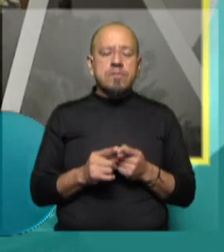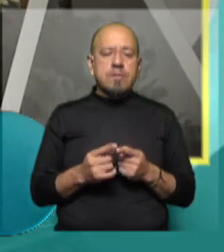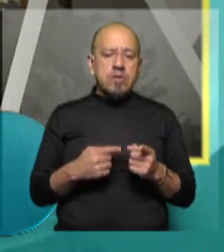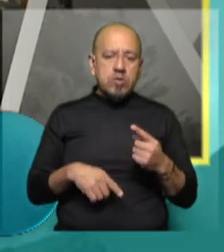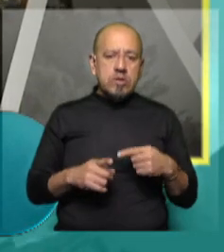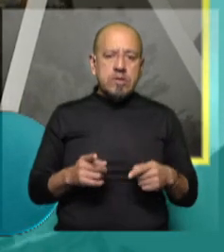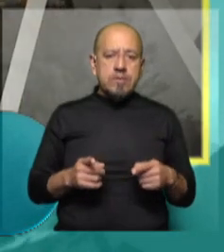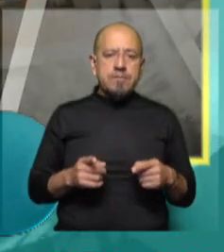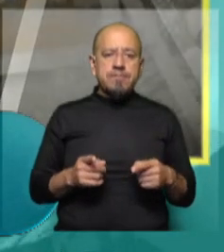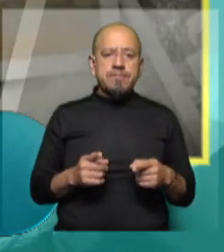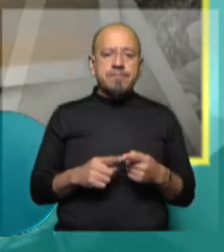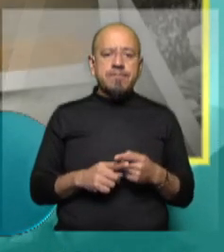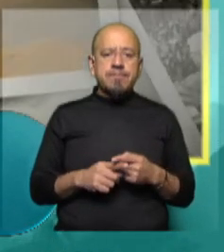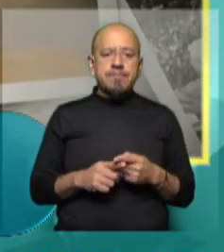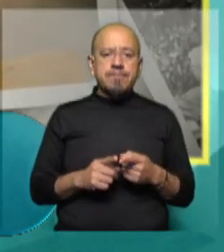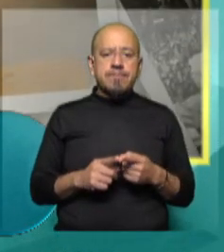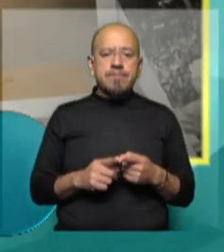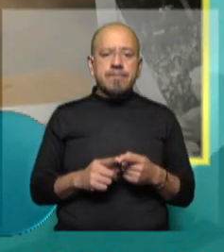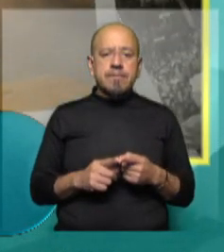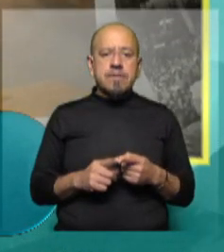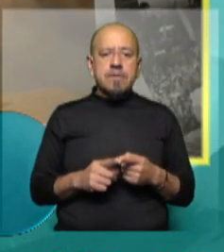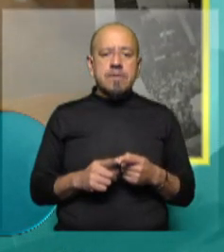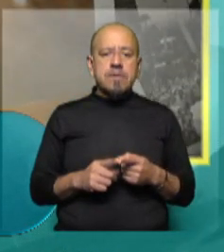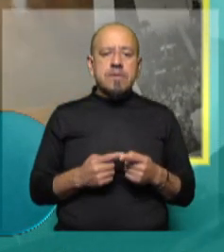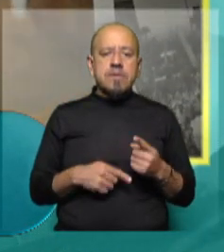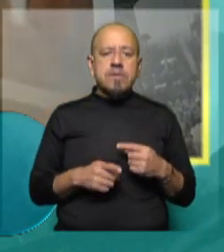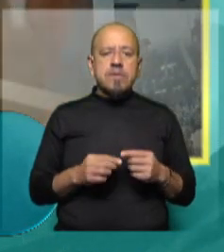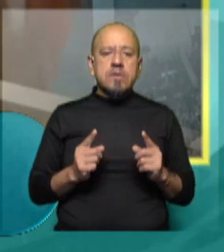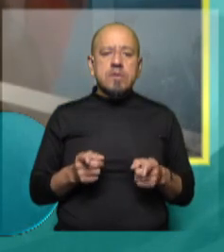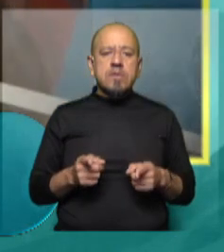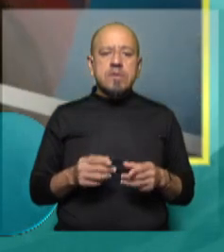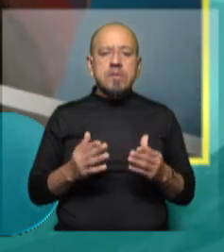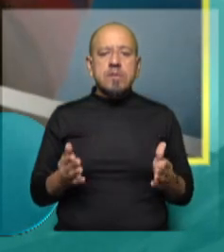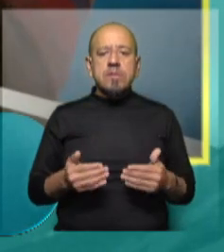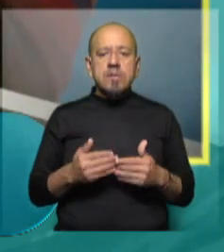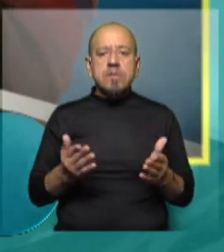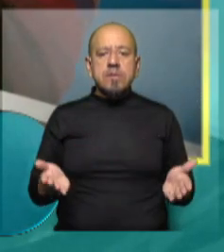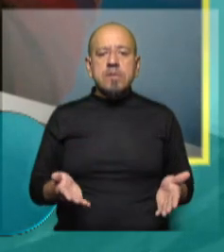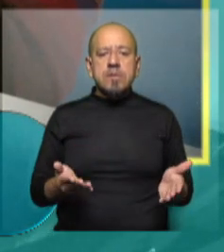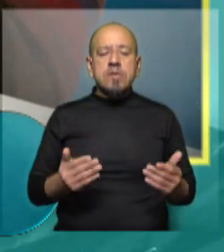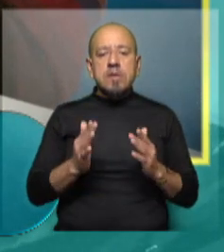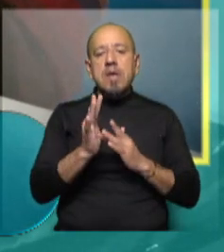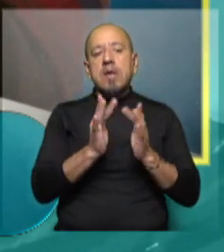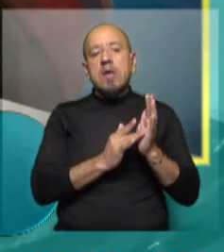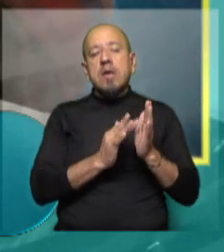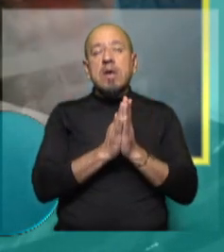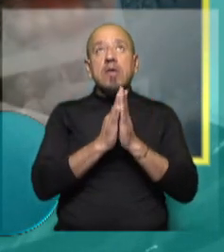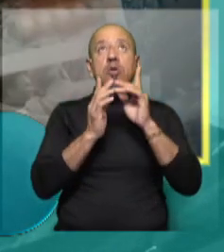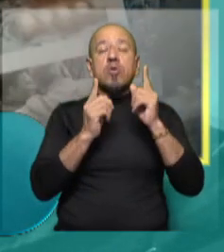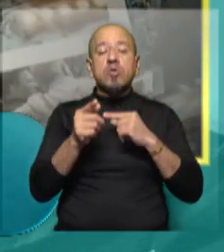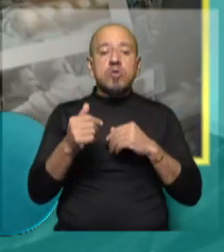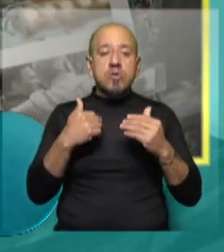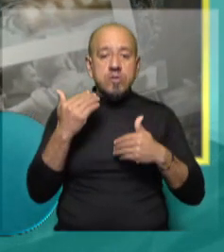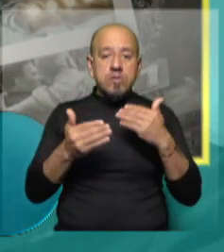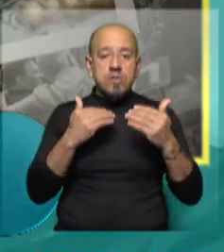areas that continue to be a problem. Y también empezar a crecer y a conocer a Dios me hizo crecer y madurar en otras áreas que también fueron